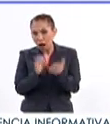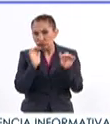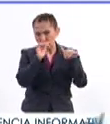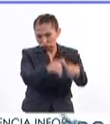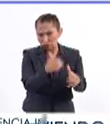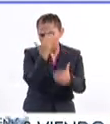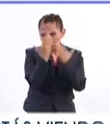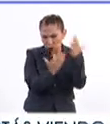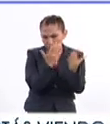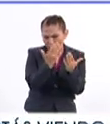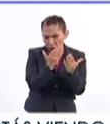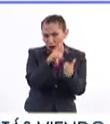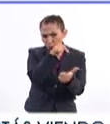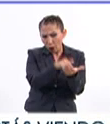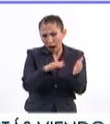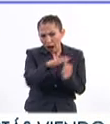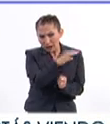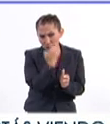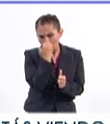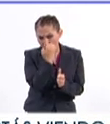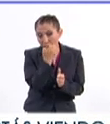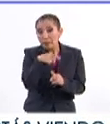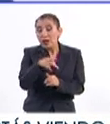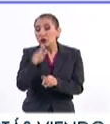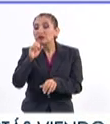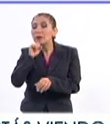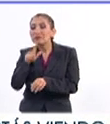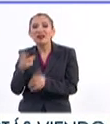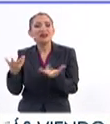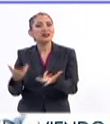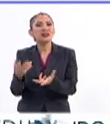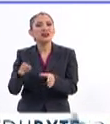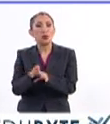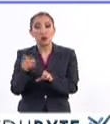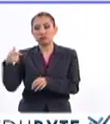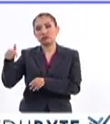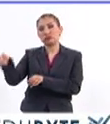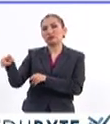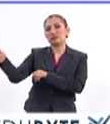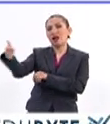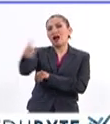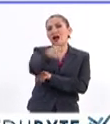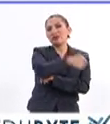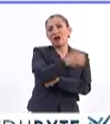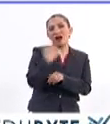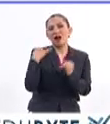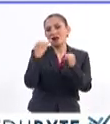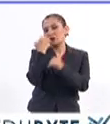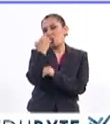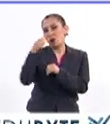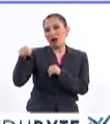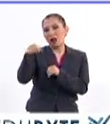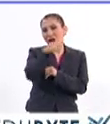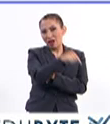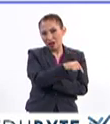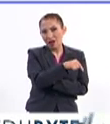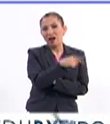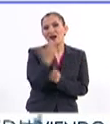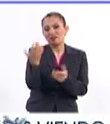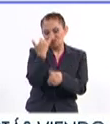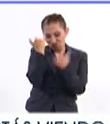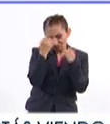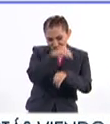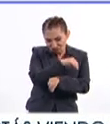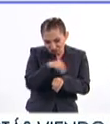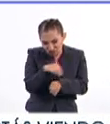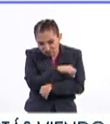educación superior, hacer una serie de formas, y esto le corresponde a cada una de las instituciones